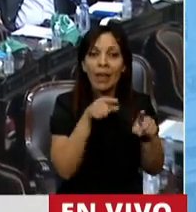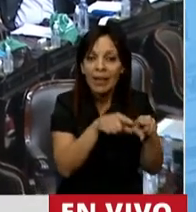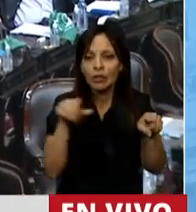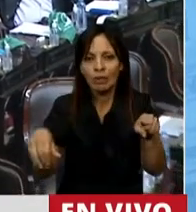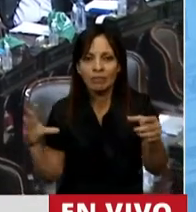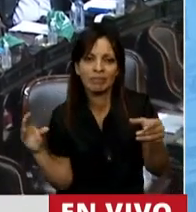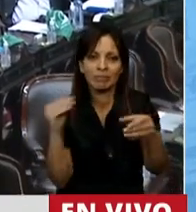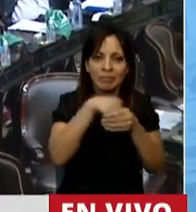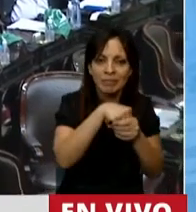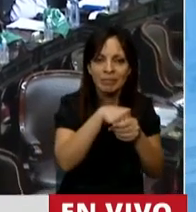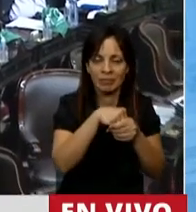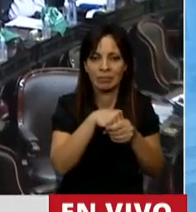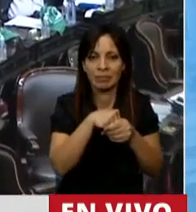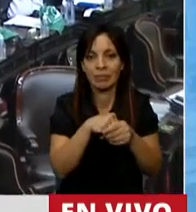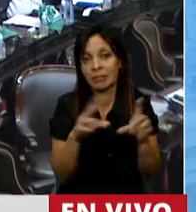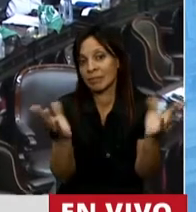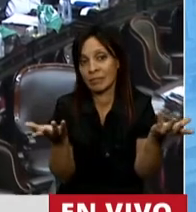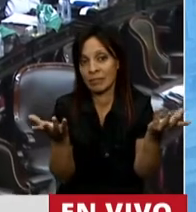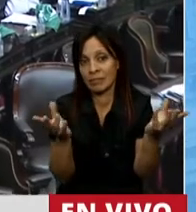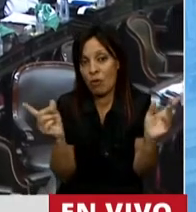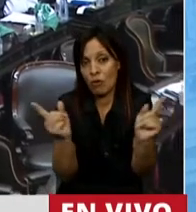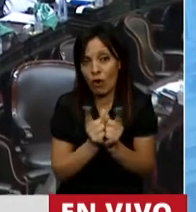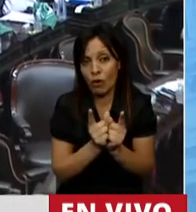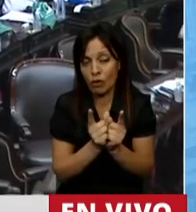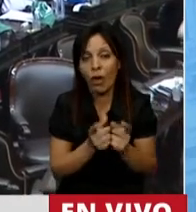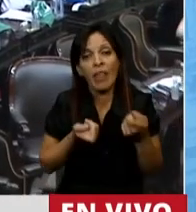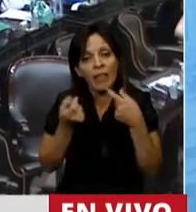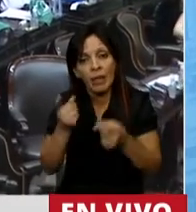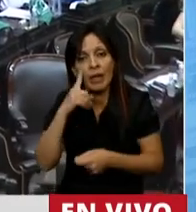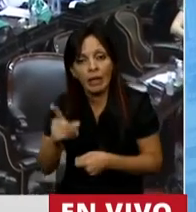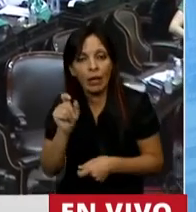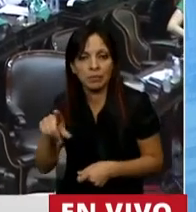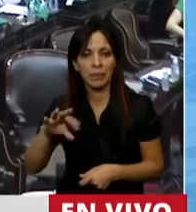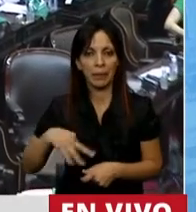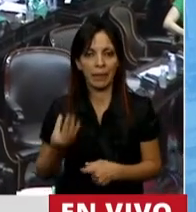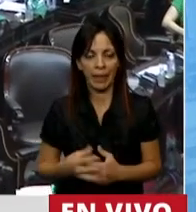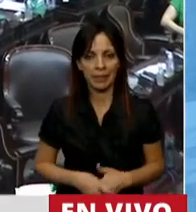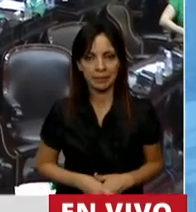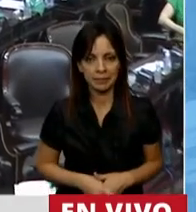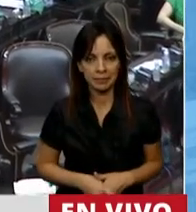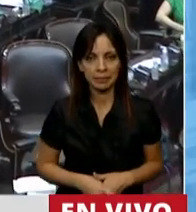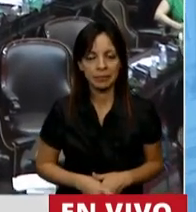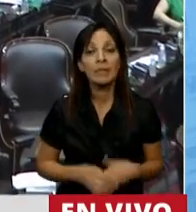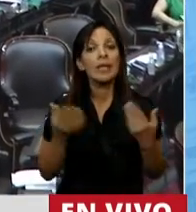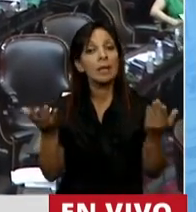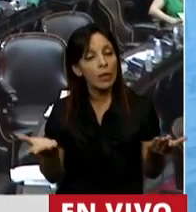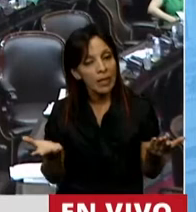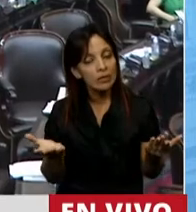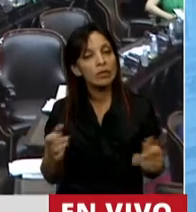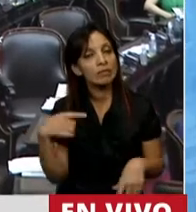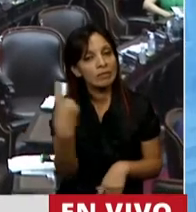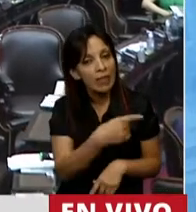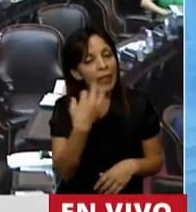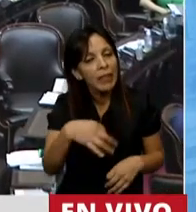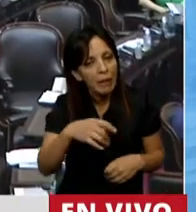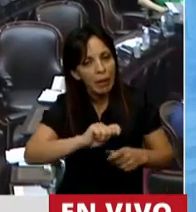y adecuados, en síntesis, vamos a poner en riesgo sus vidas. Por eso debemos cambiar